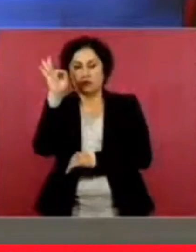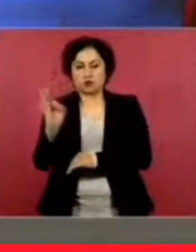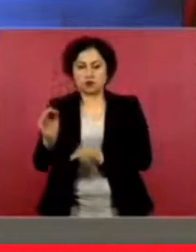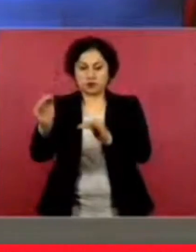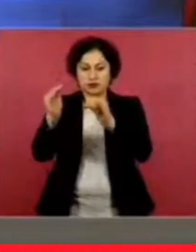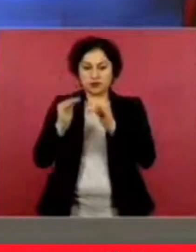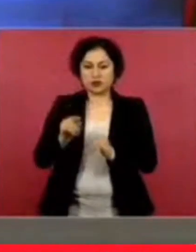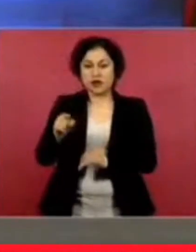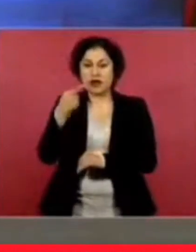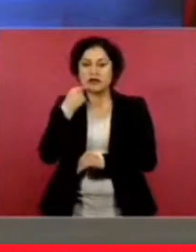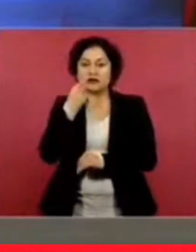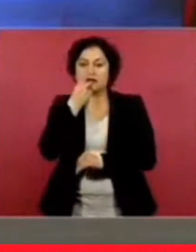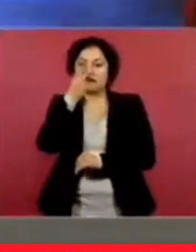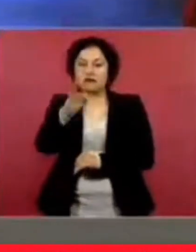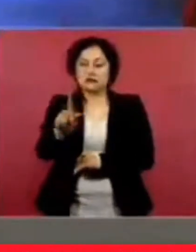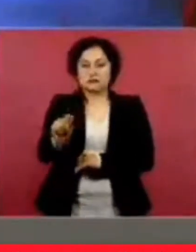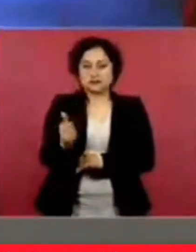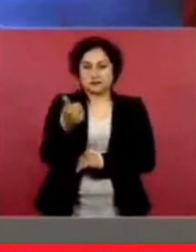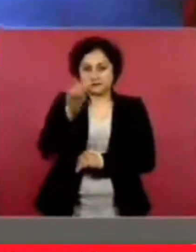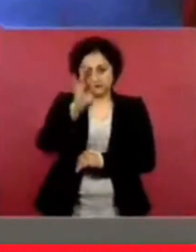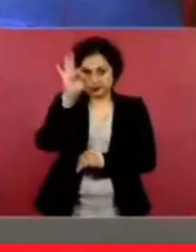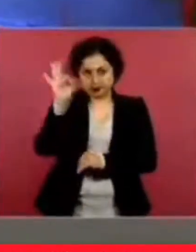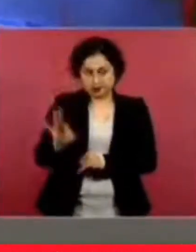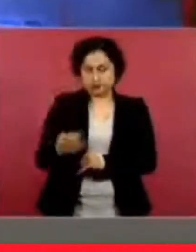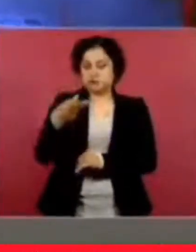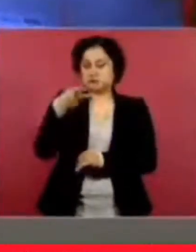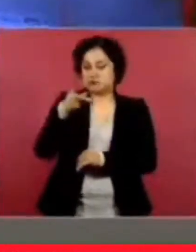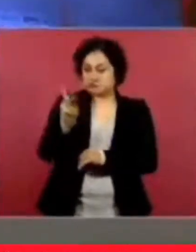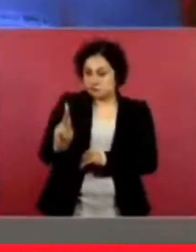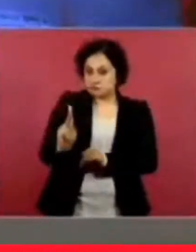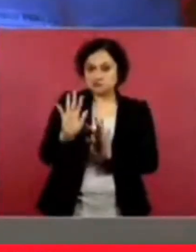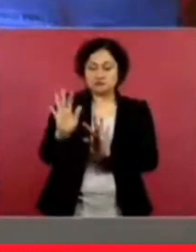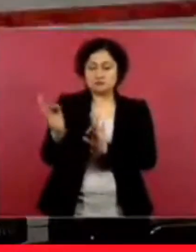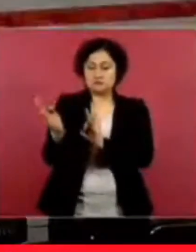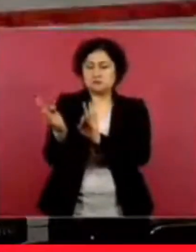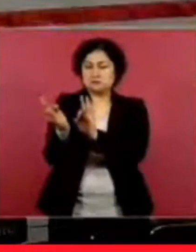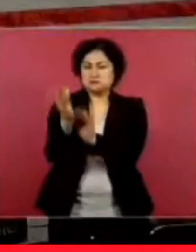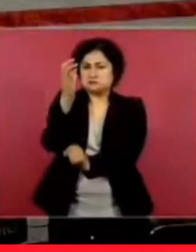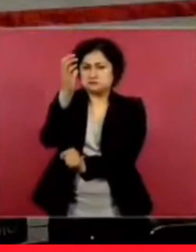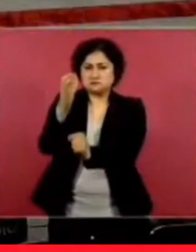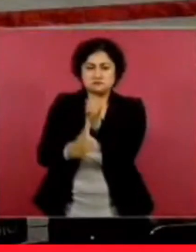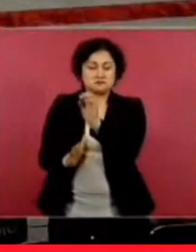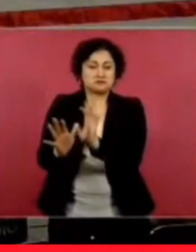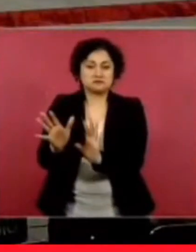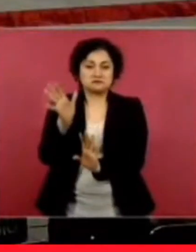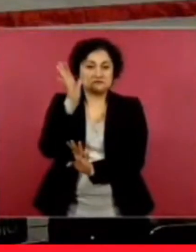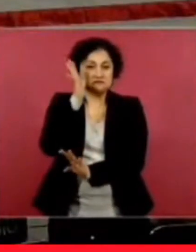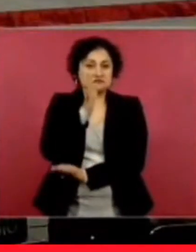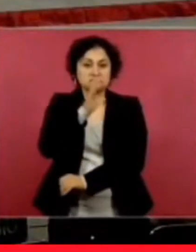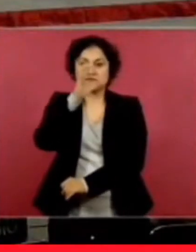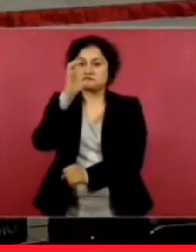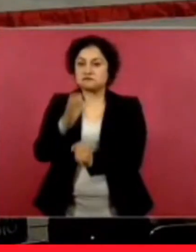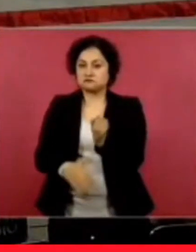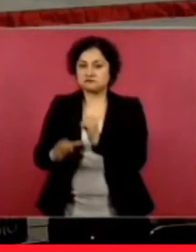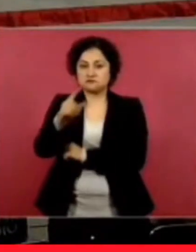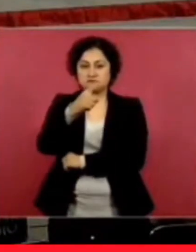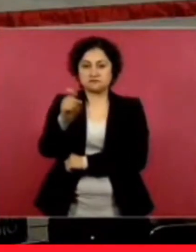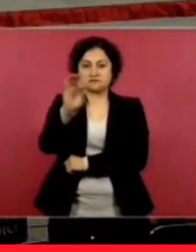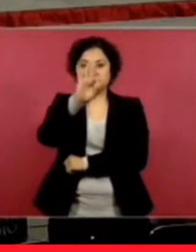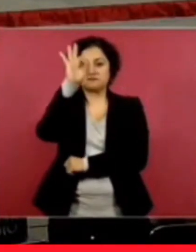setenta y seis por ciento tenemos ya prácticamente concluida esa base para que entre en operaciones